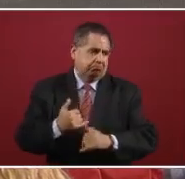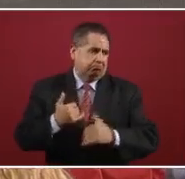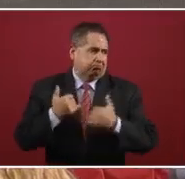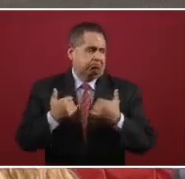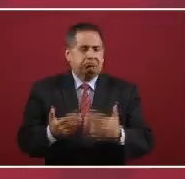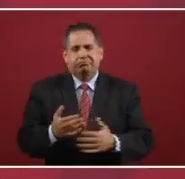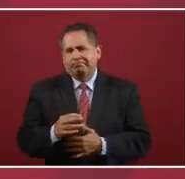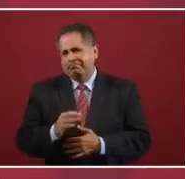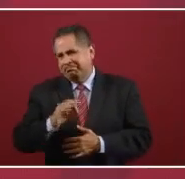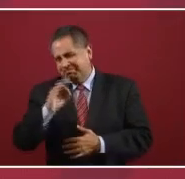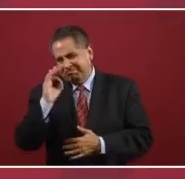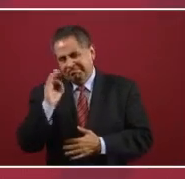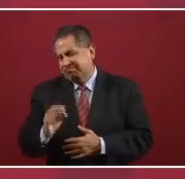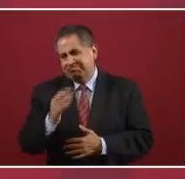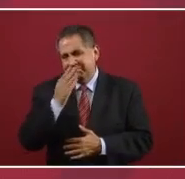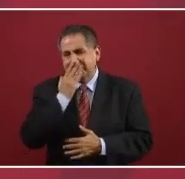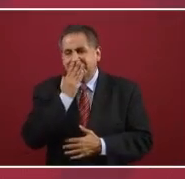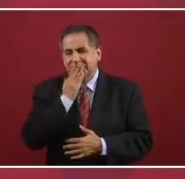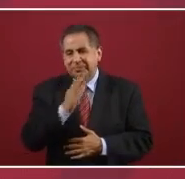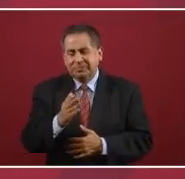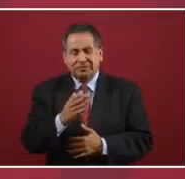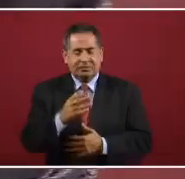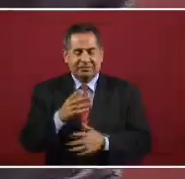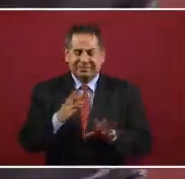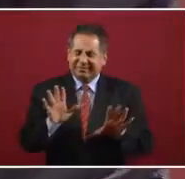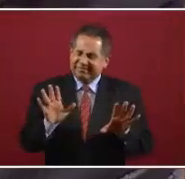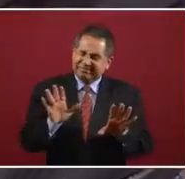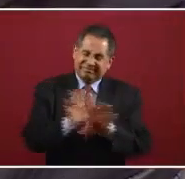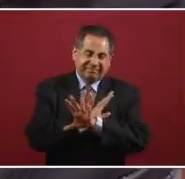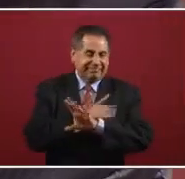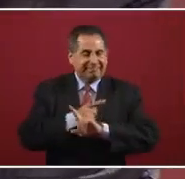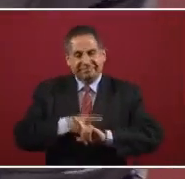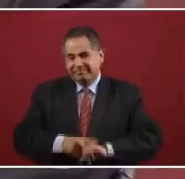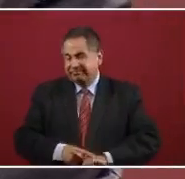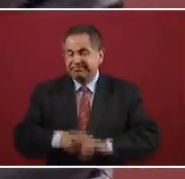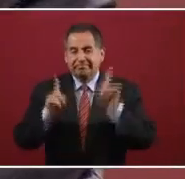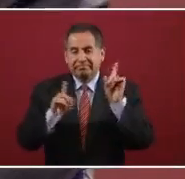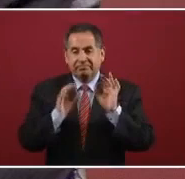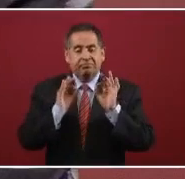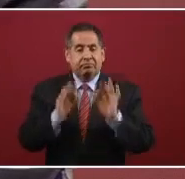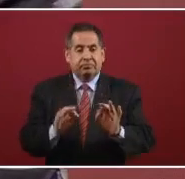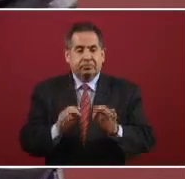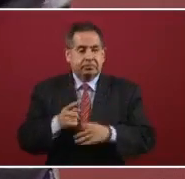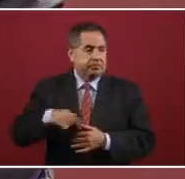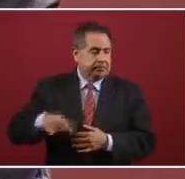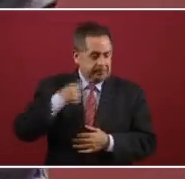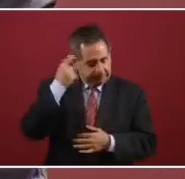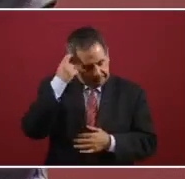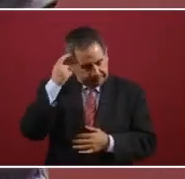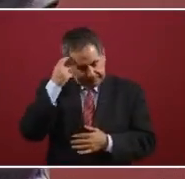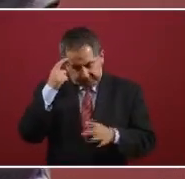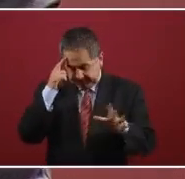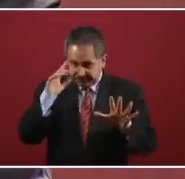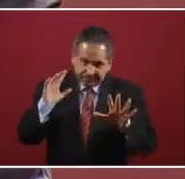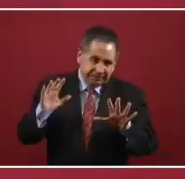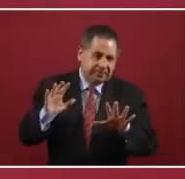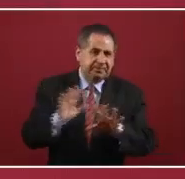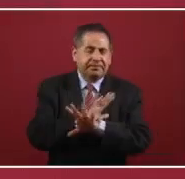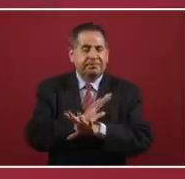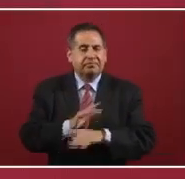ser una revolución de las conciencias.